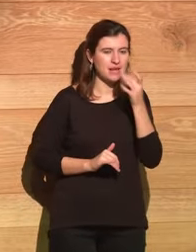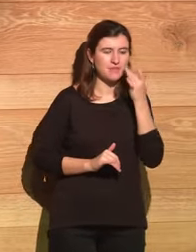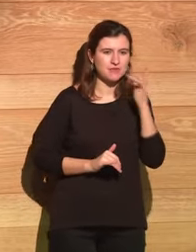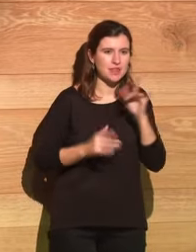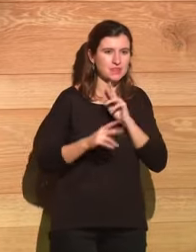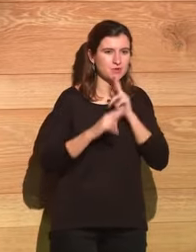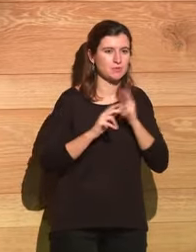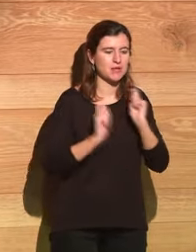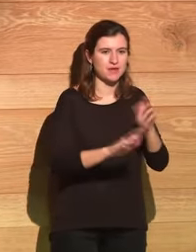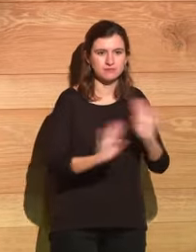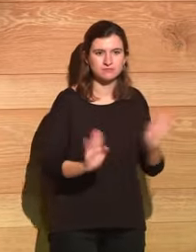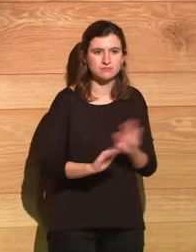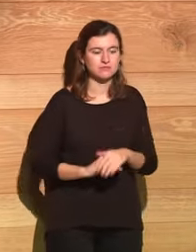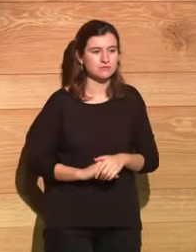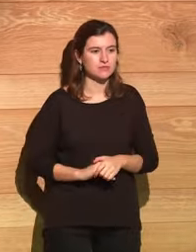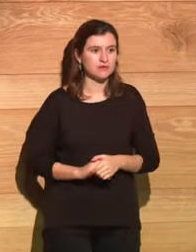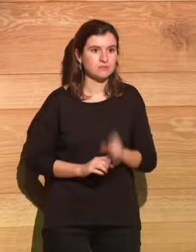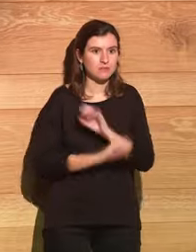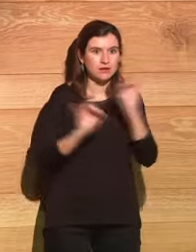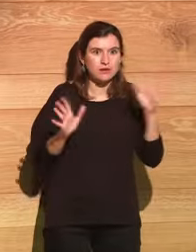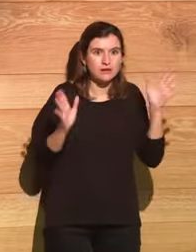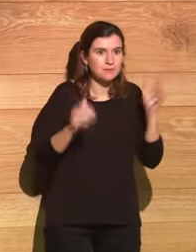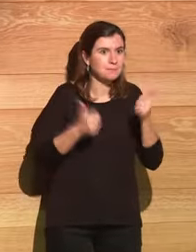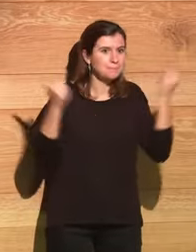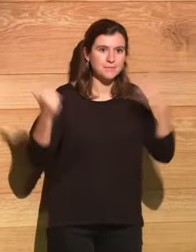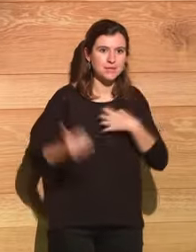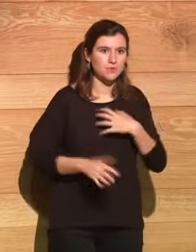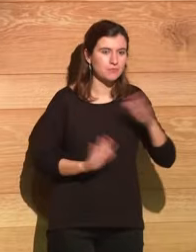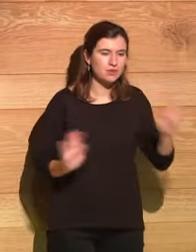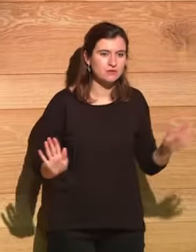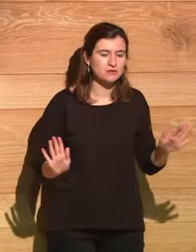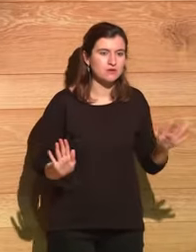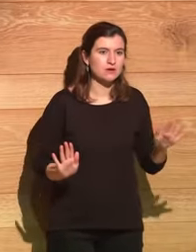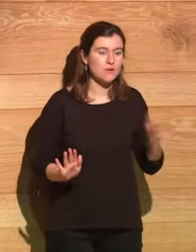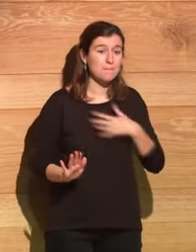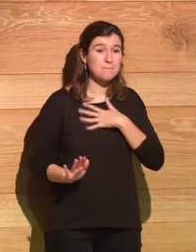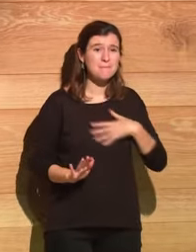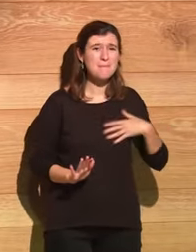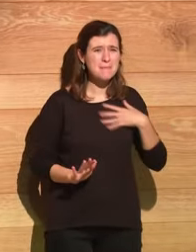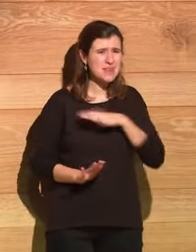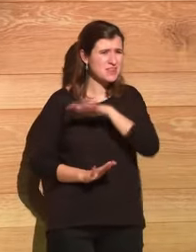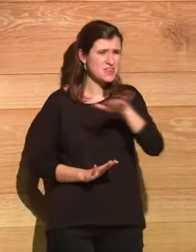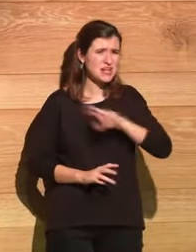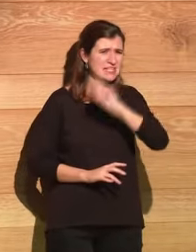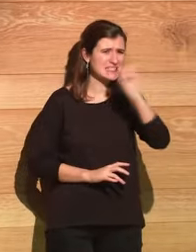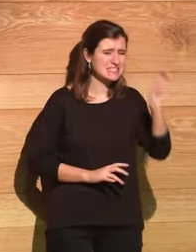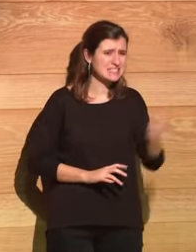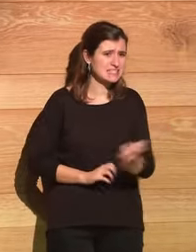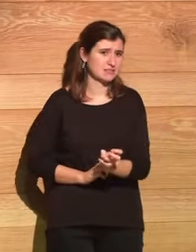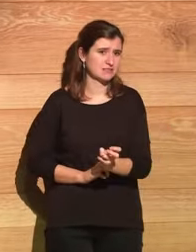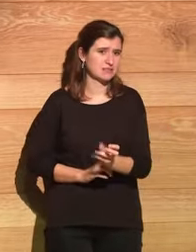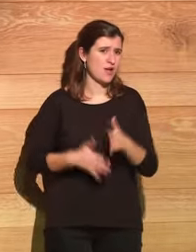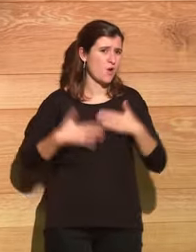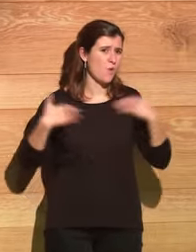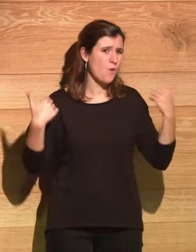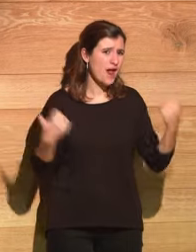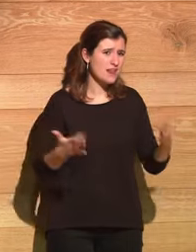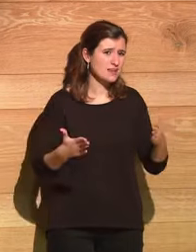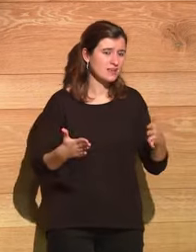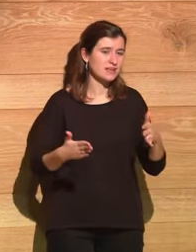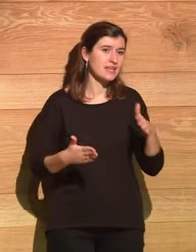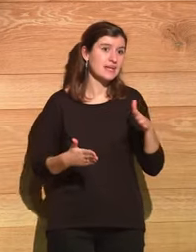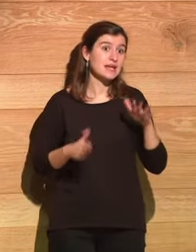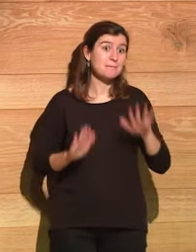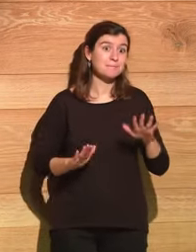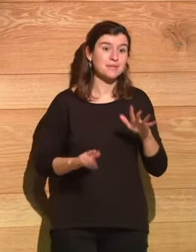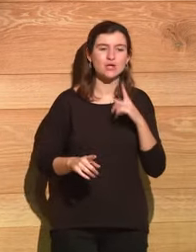o sea, más claro no puede ser, o sea que, en fin, el placer debe estar en cualquier sitio, menos donde imaginamos que está el placer cuando